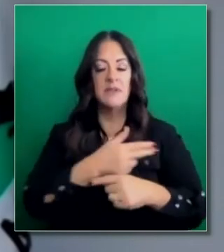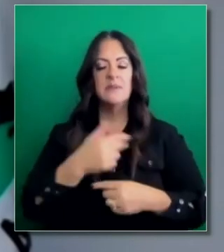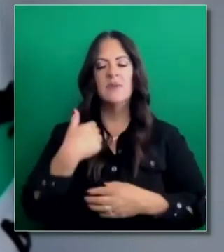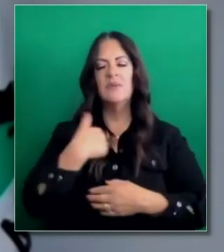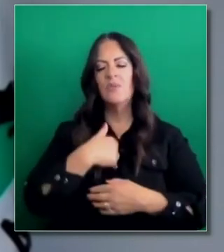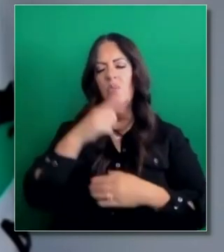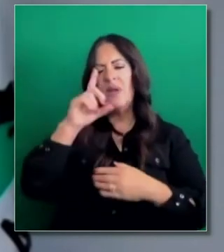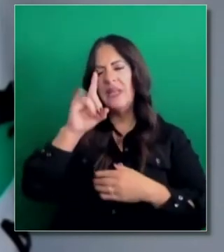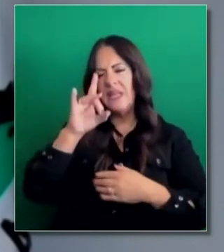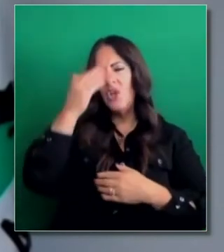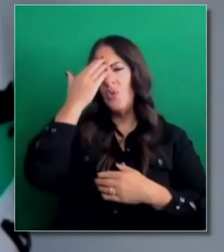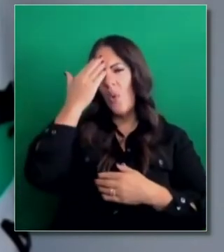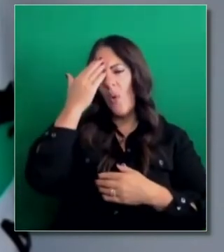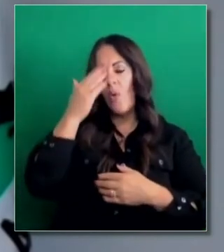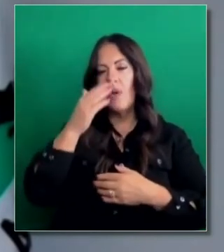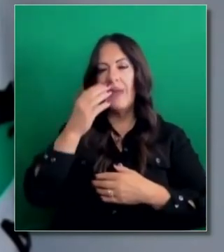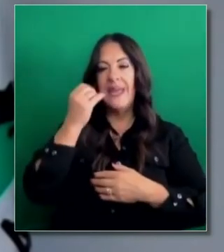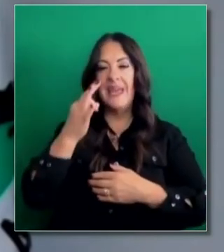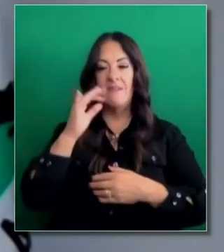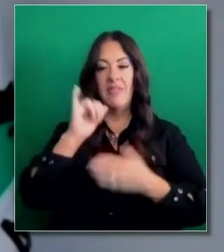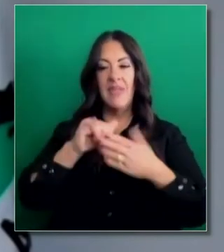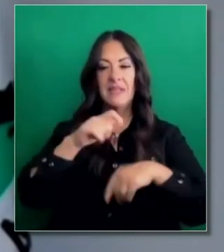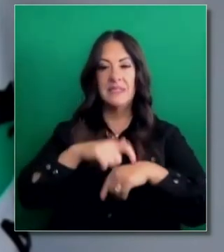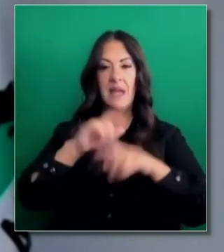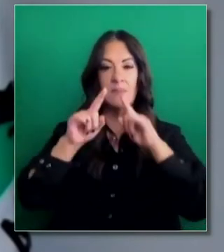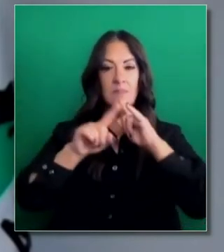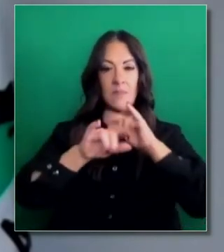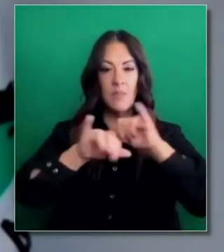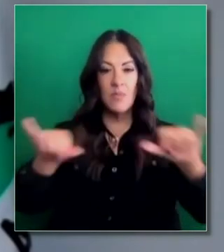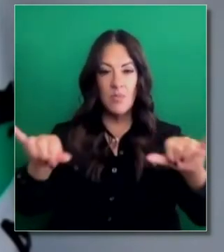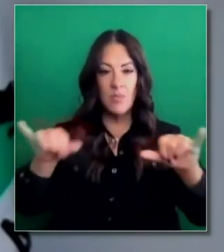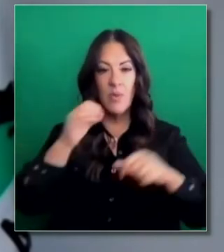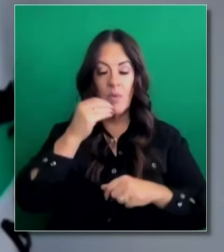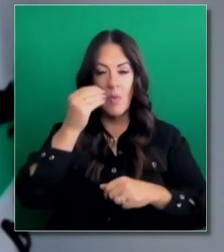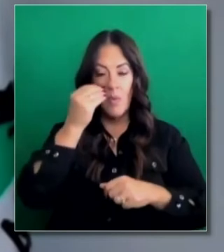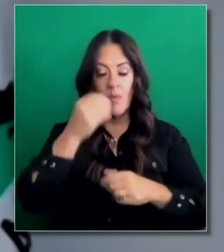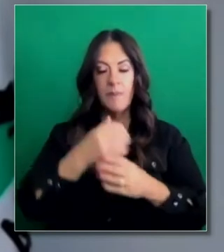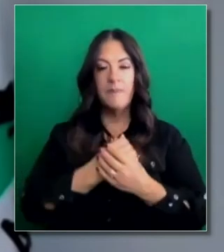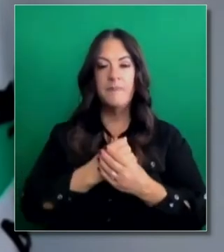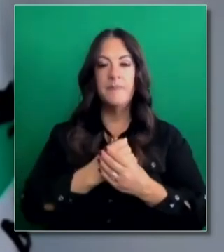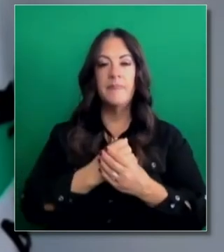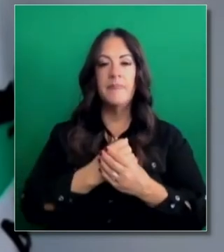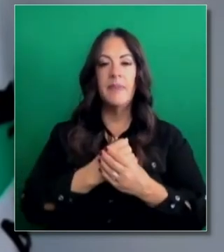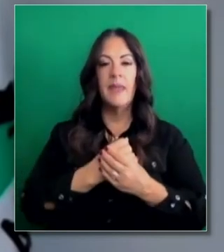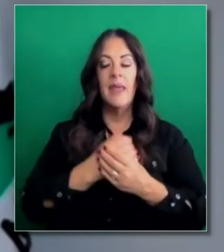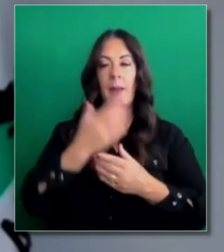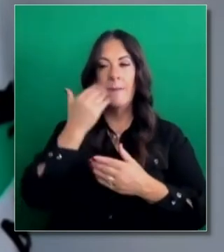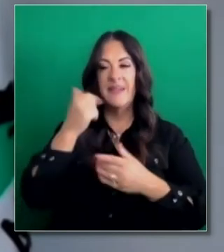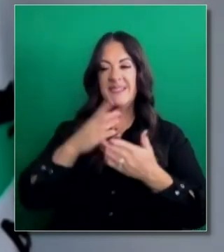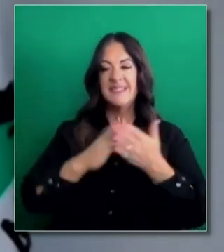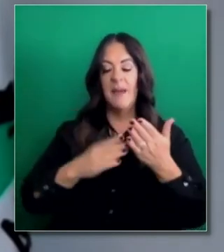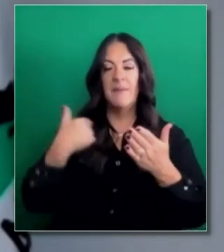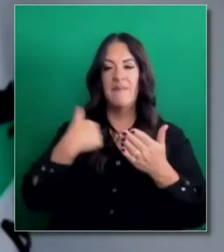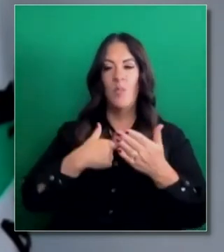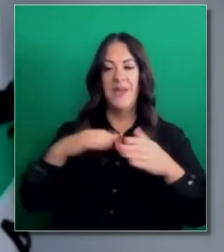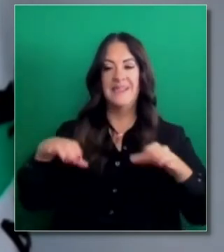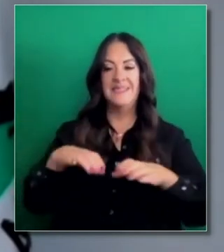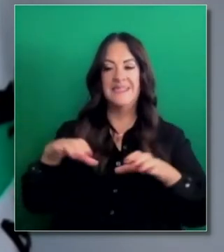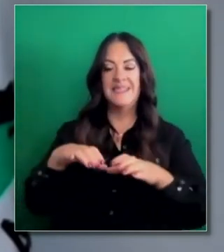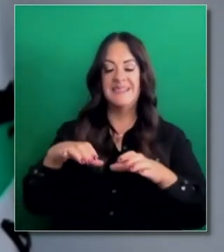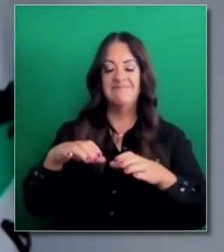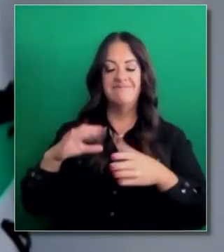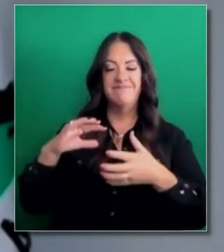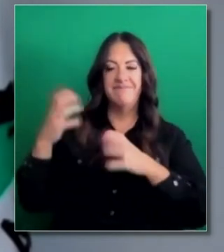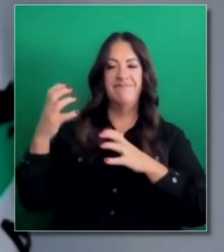sabíamos y prevemos que en efecto está esta norma de quedarse en casa tiene mucho que ver